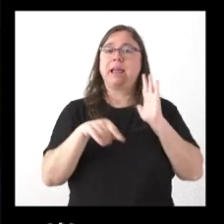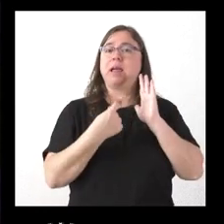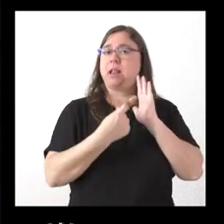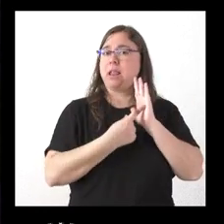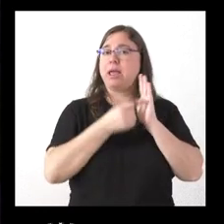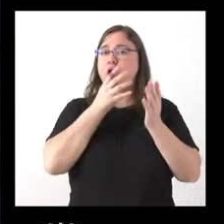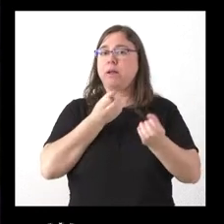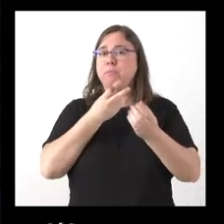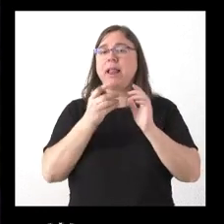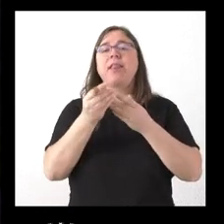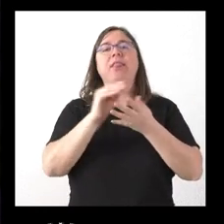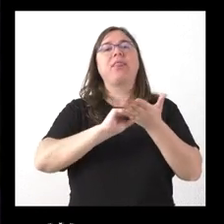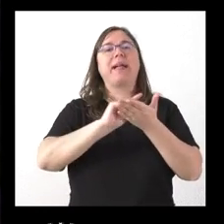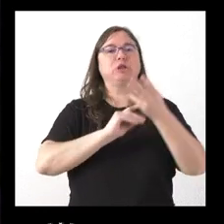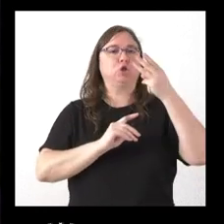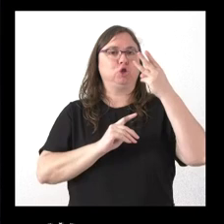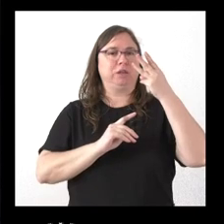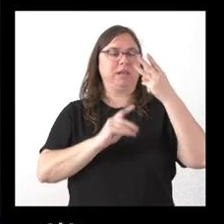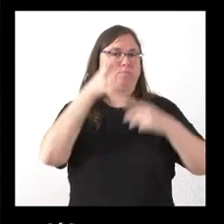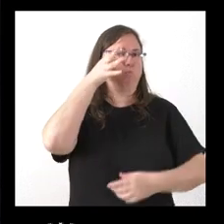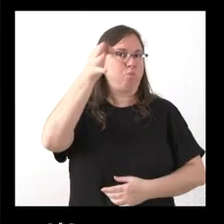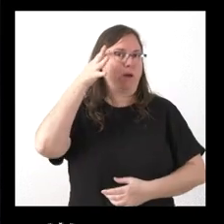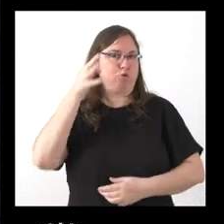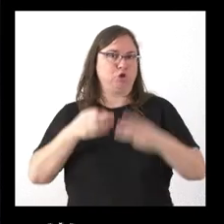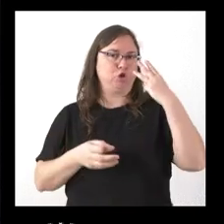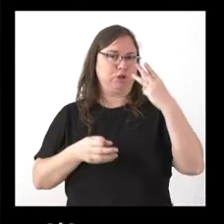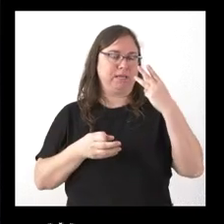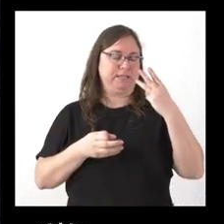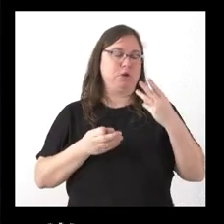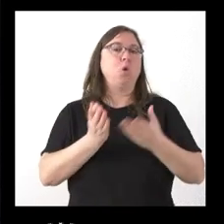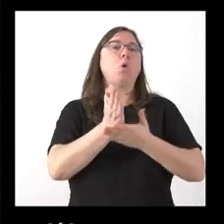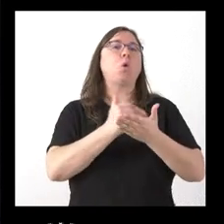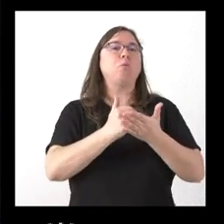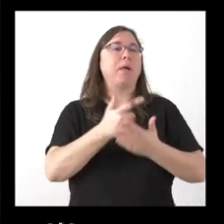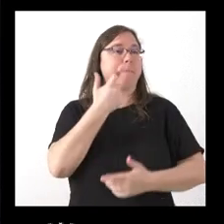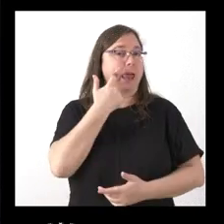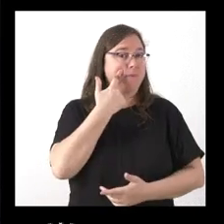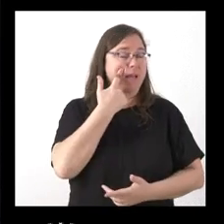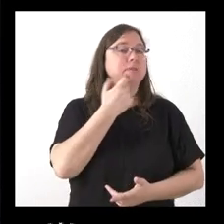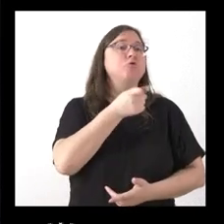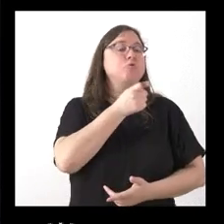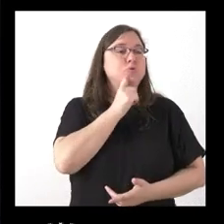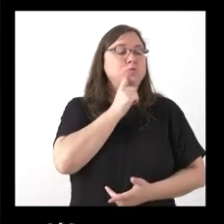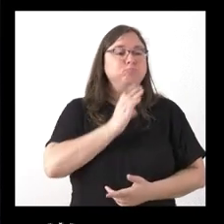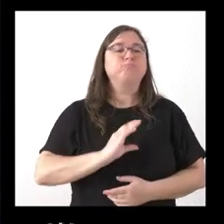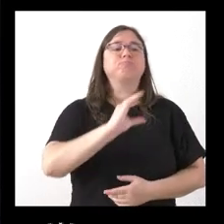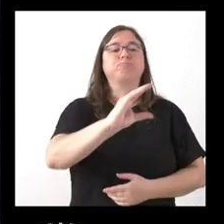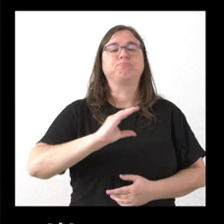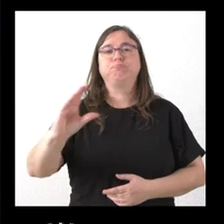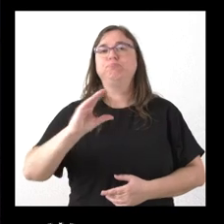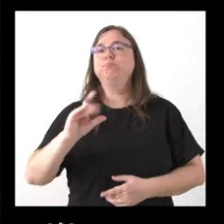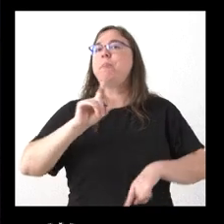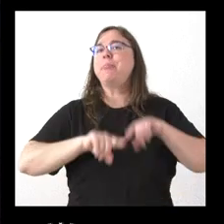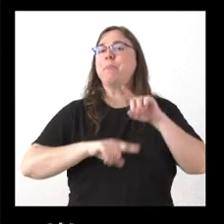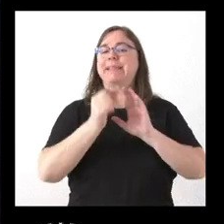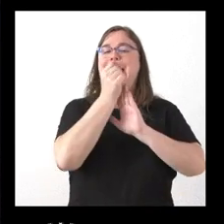tres datos en tres municipios de nuestra comunidad para que ustedes vean lo que dichos municipios reciben en función de todos estos